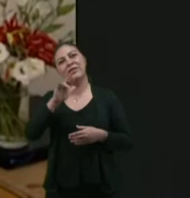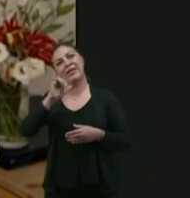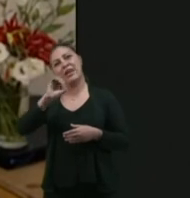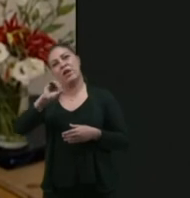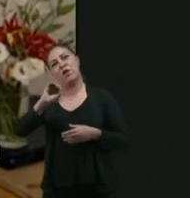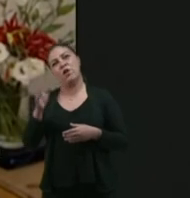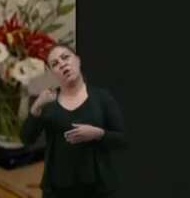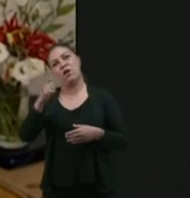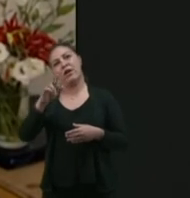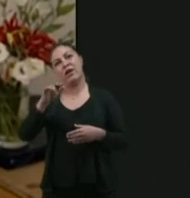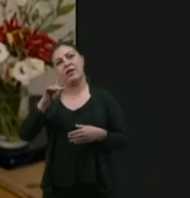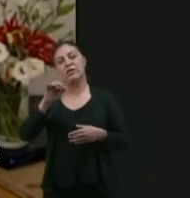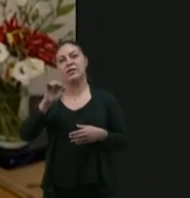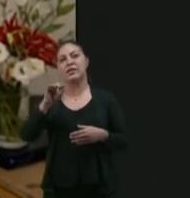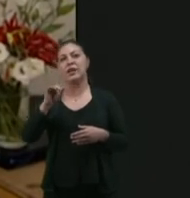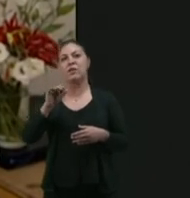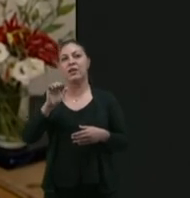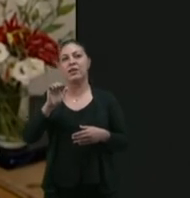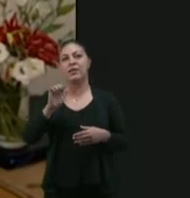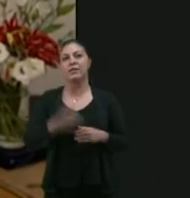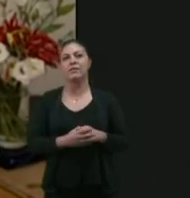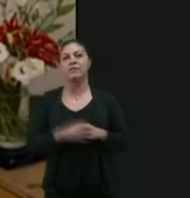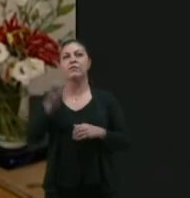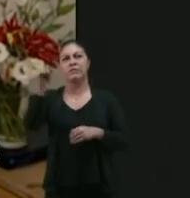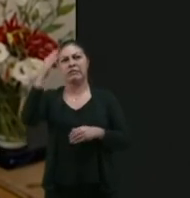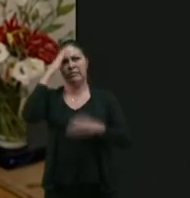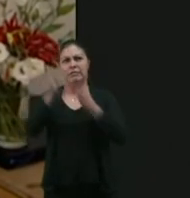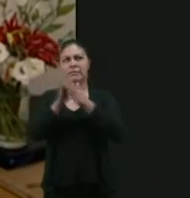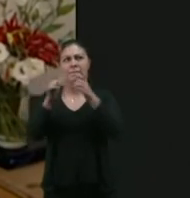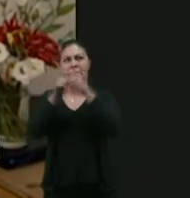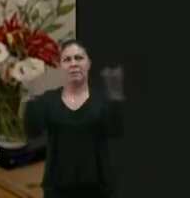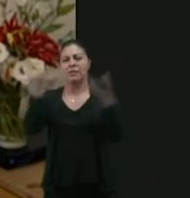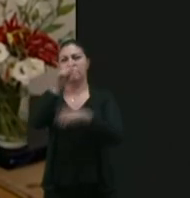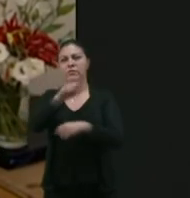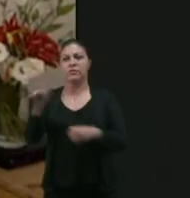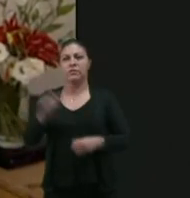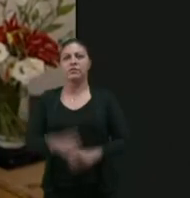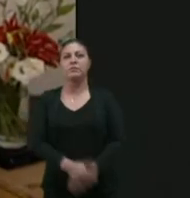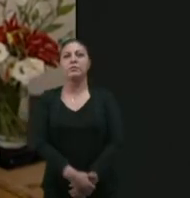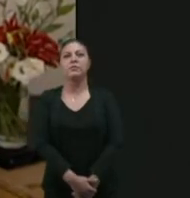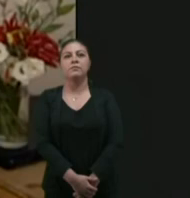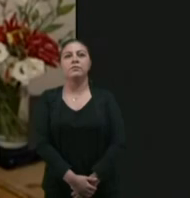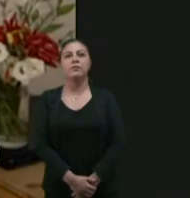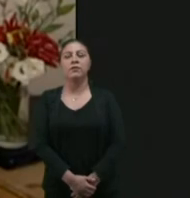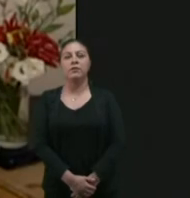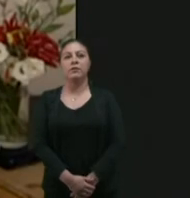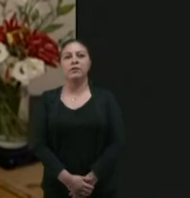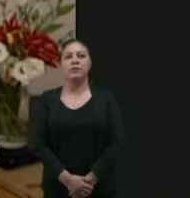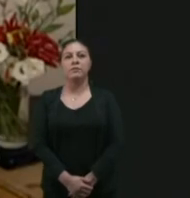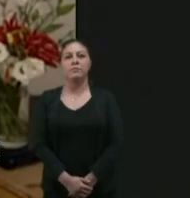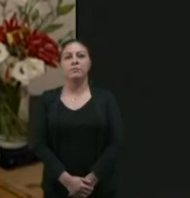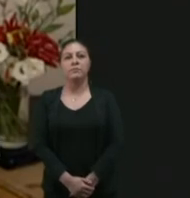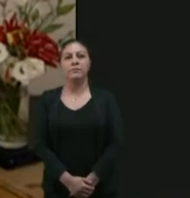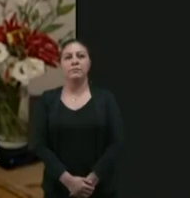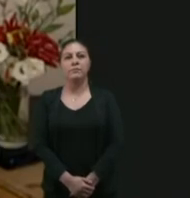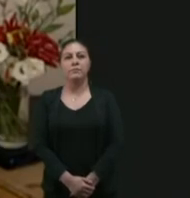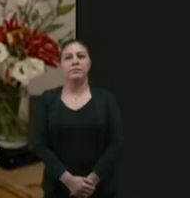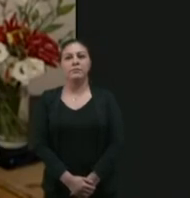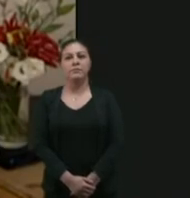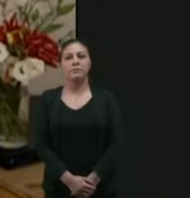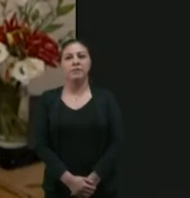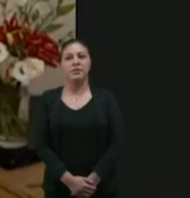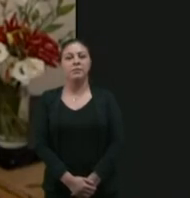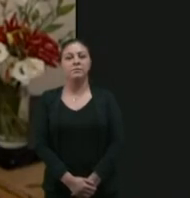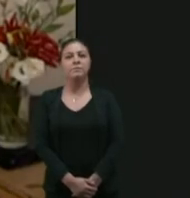que es una gran cantidad de personas. I think that Yo creo que al final del día